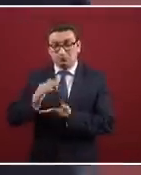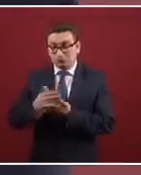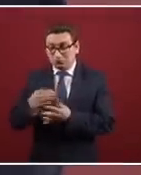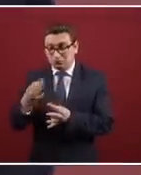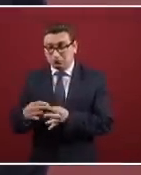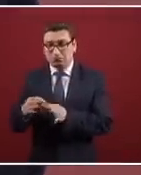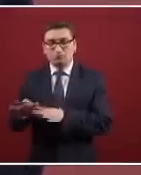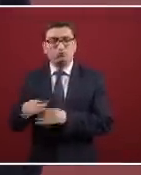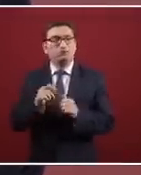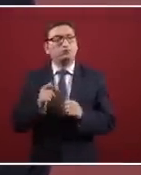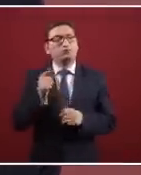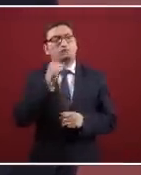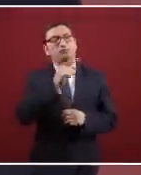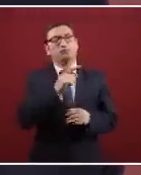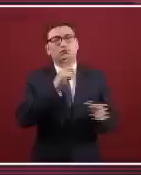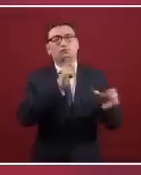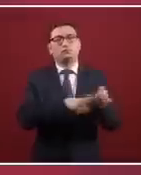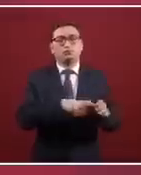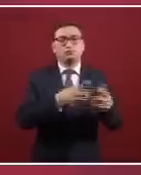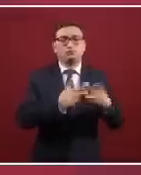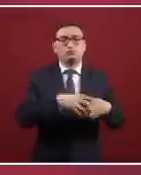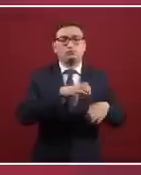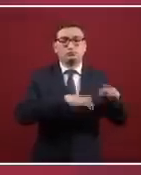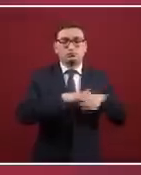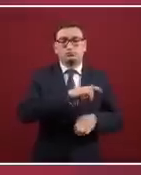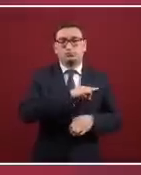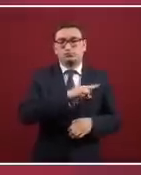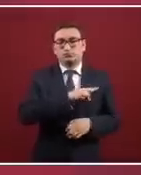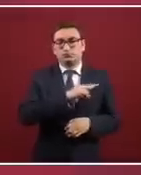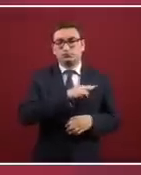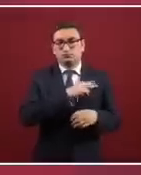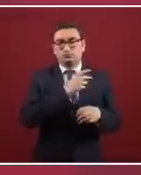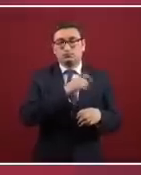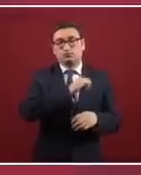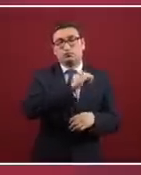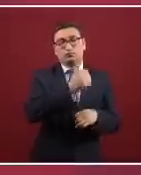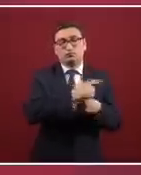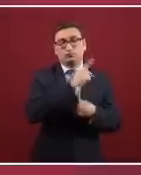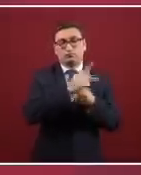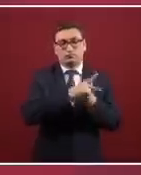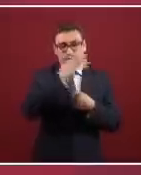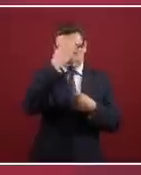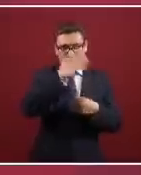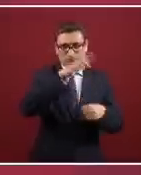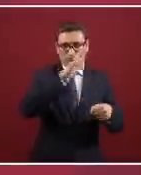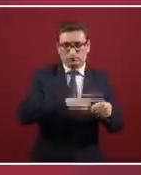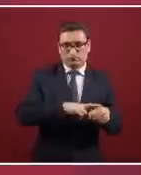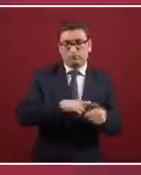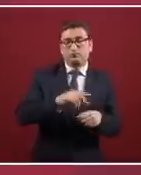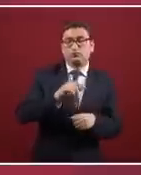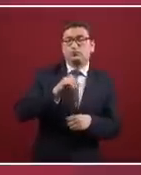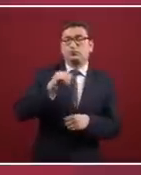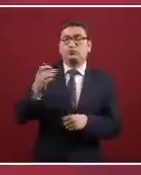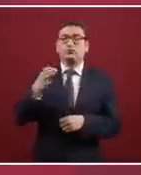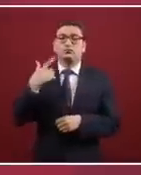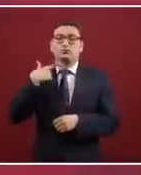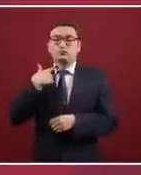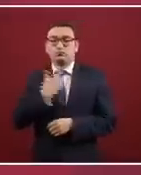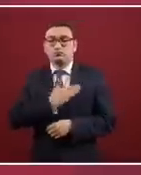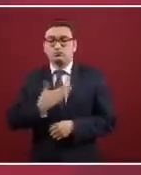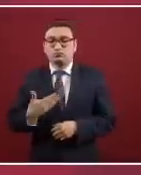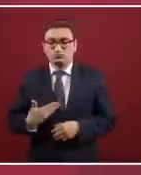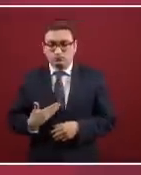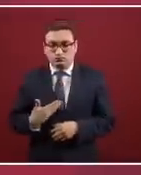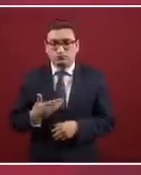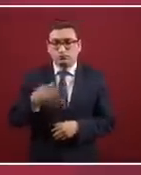Un expresidente se fue a trabajar de asesor o de consejero de una empresa